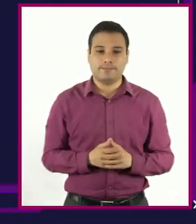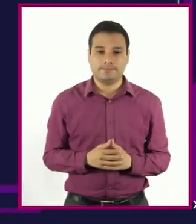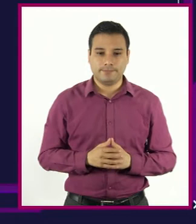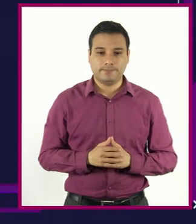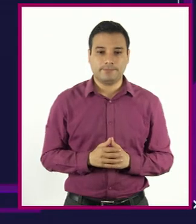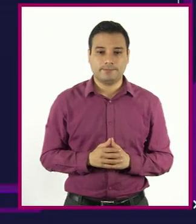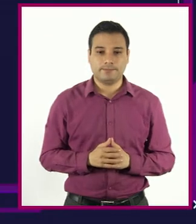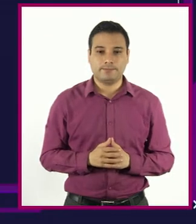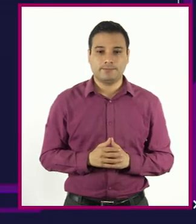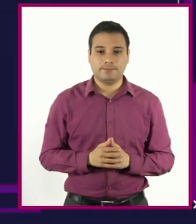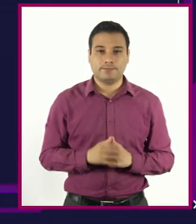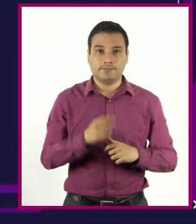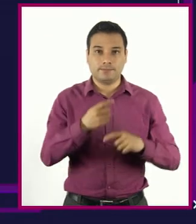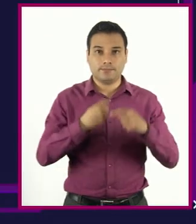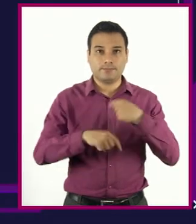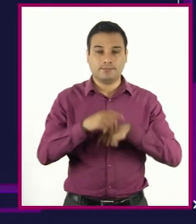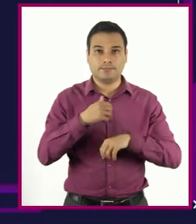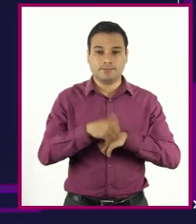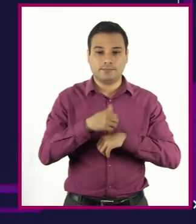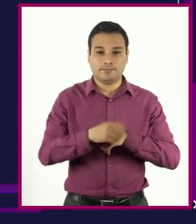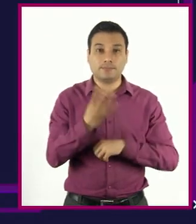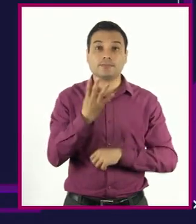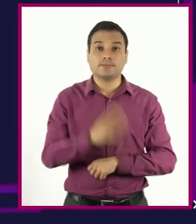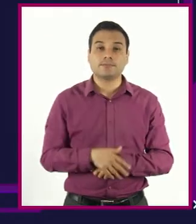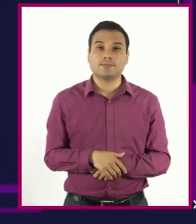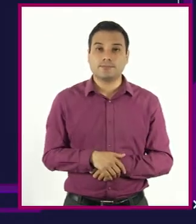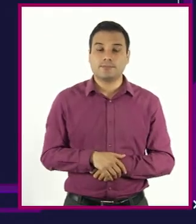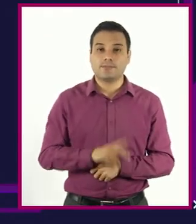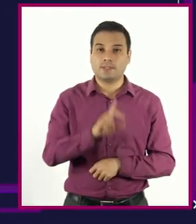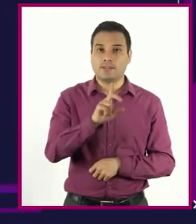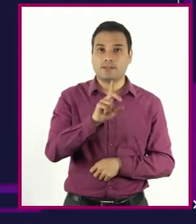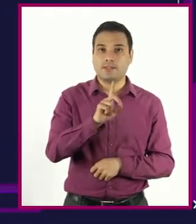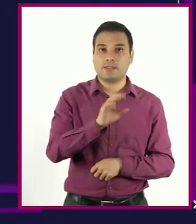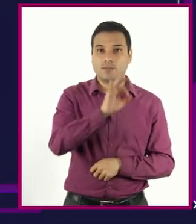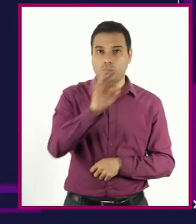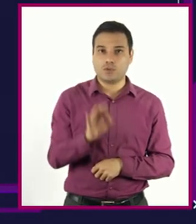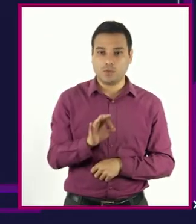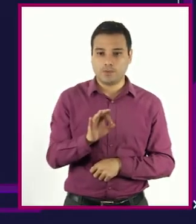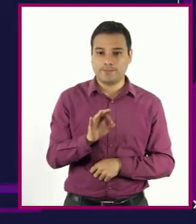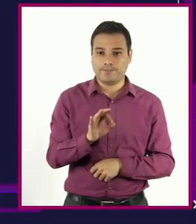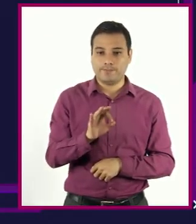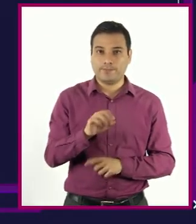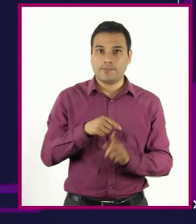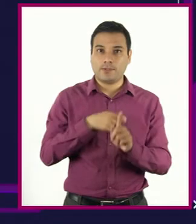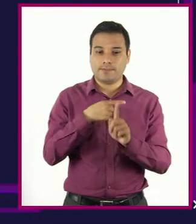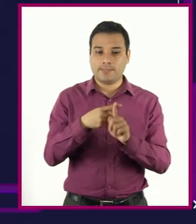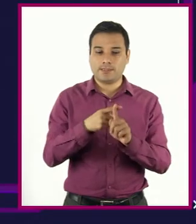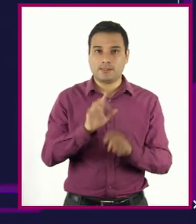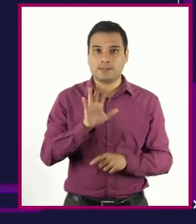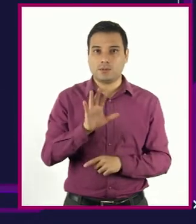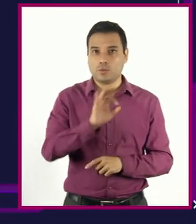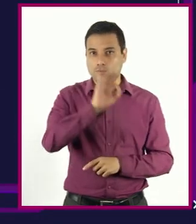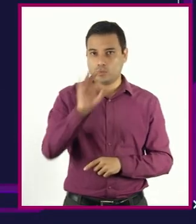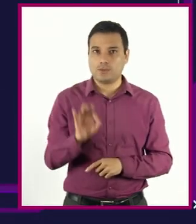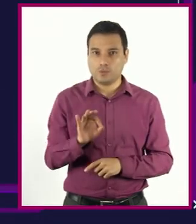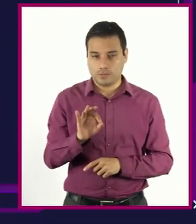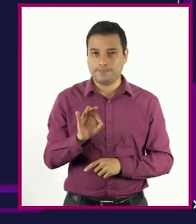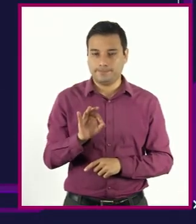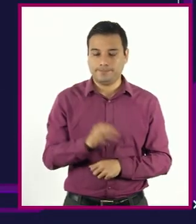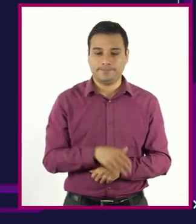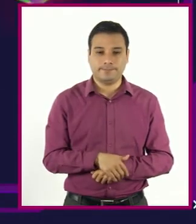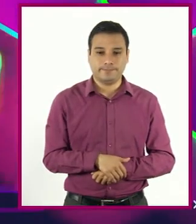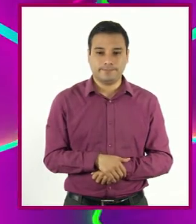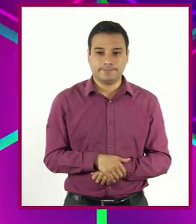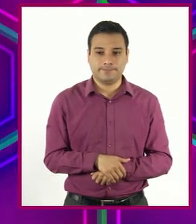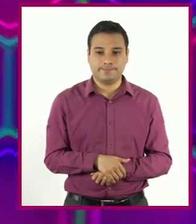regalo. Y en la tienda número 4, se ofrece un 30% de descuento con un 5% adicional.